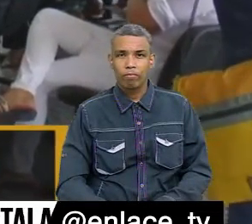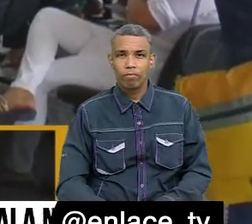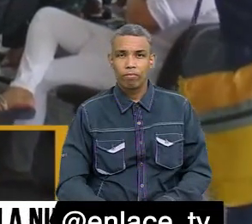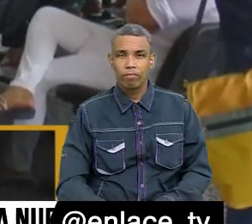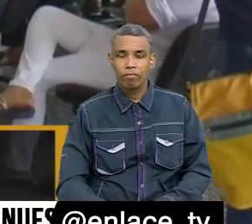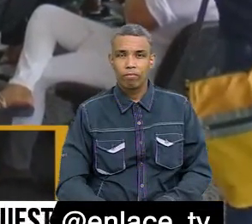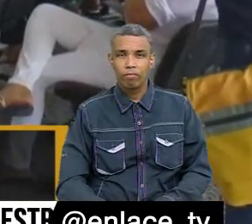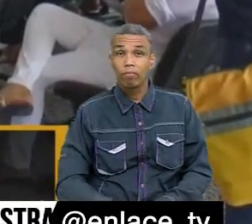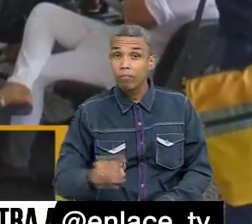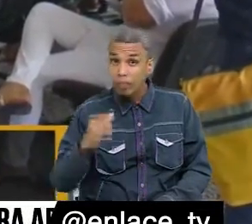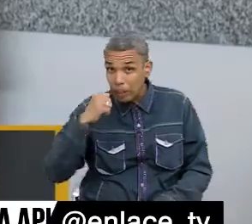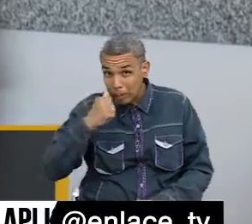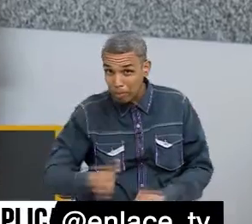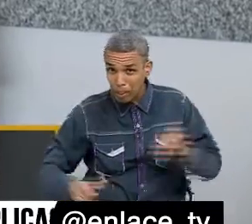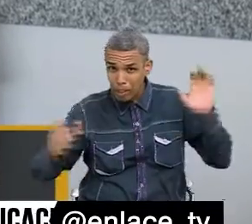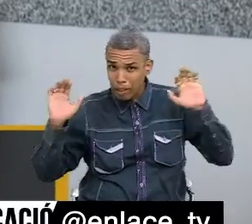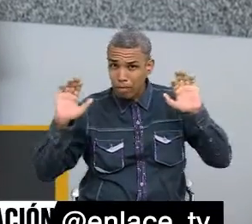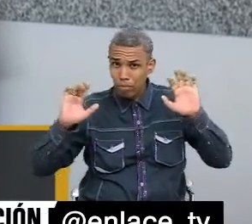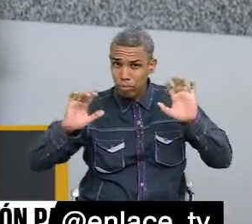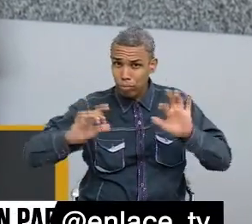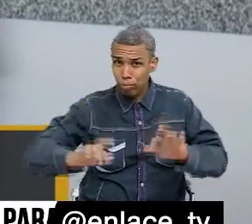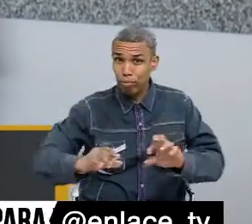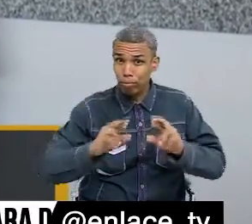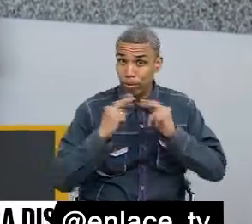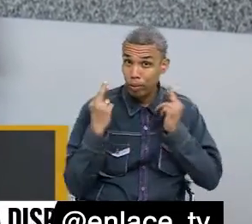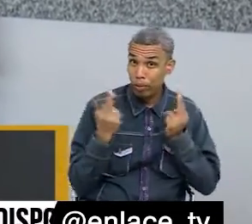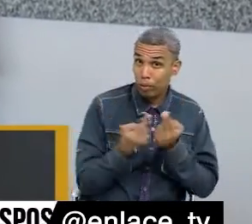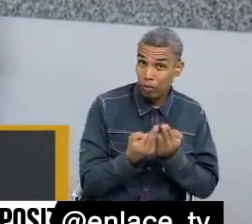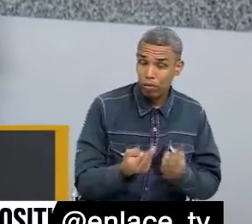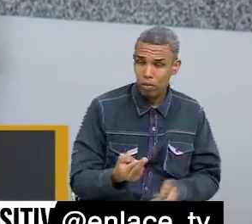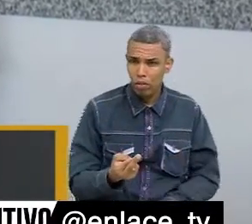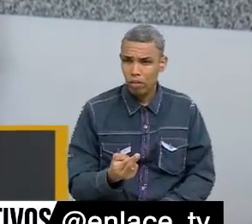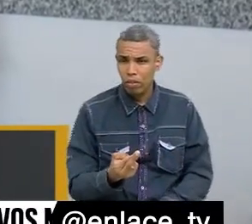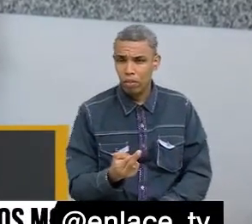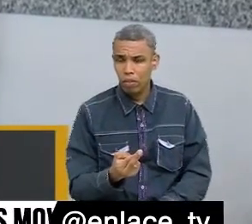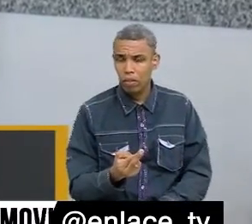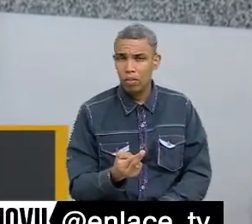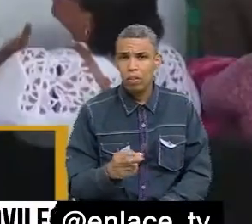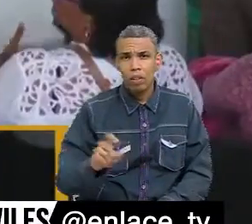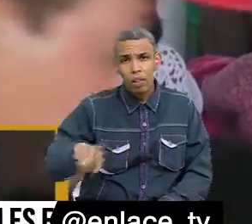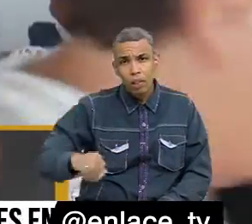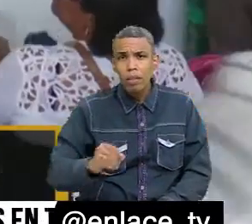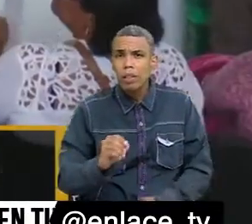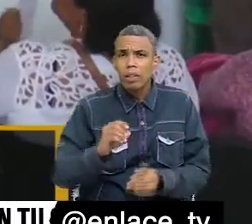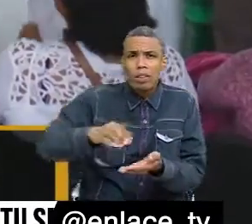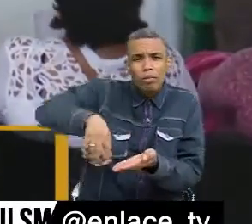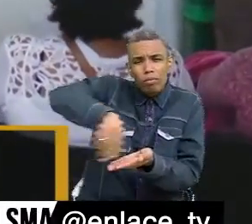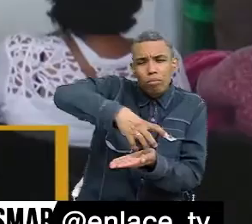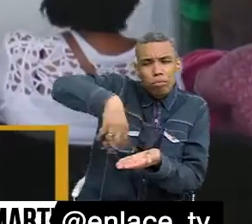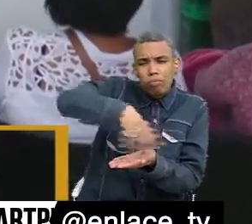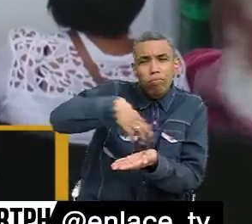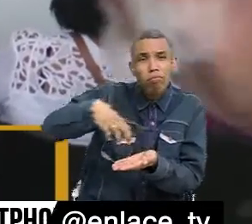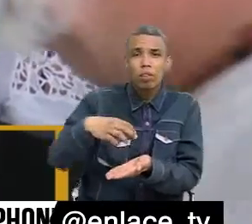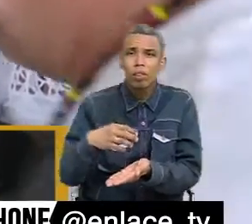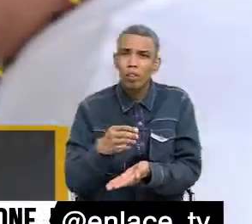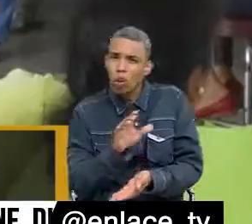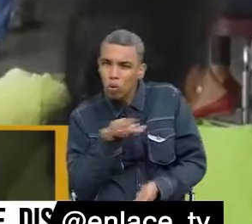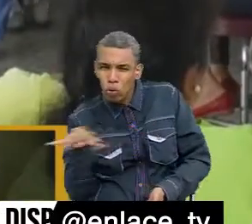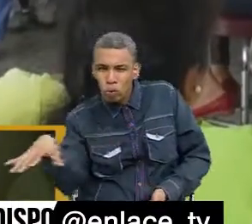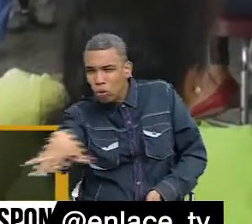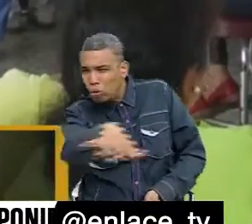importante encuentro, porque allí vamos a tratar un tema muy importante, que la salud en Santander sea del mismo modelo como Ecopetrol